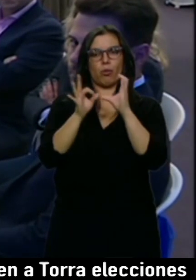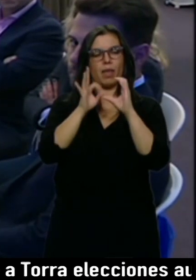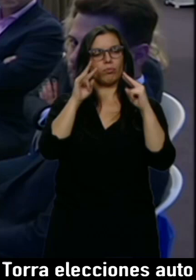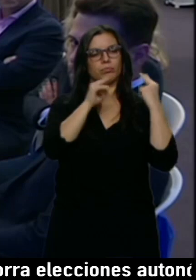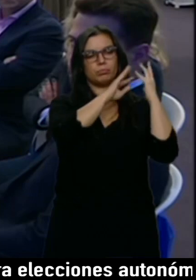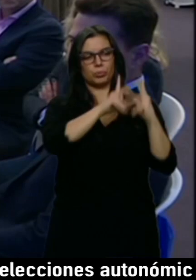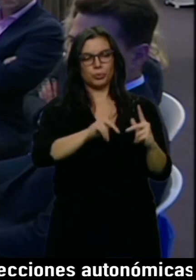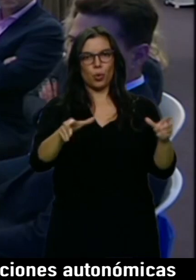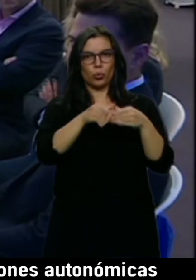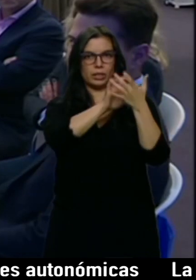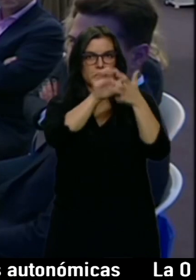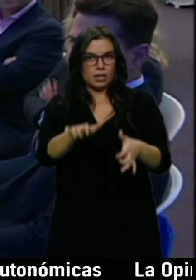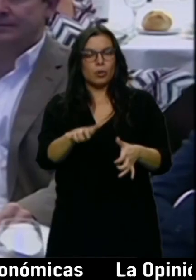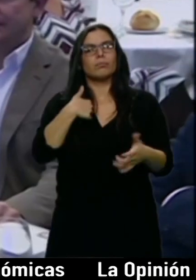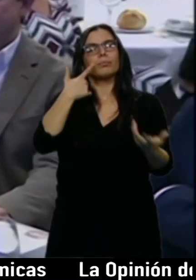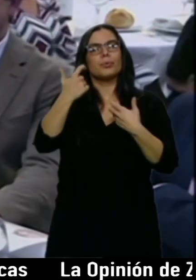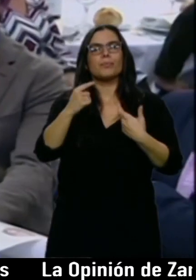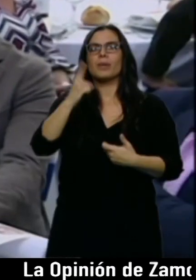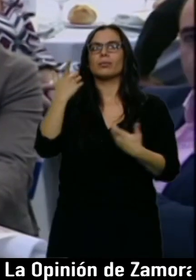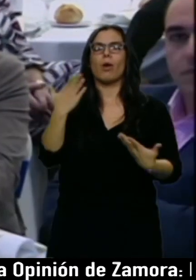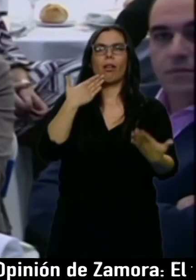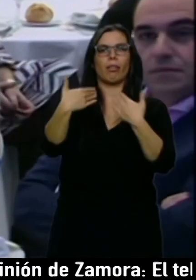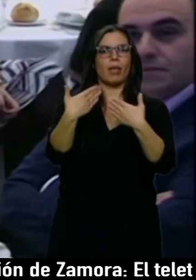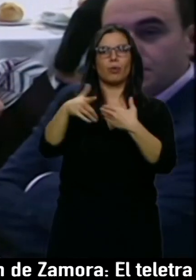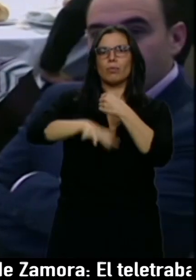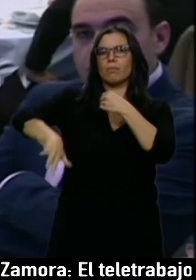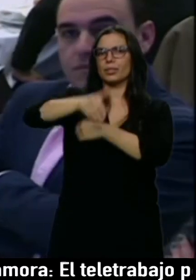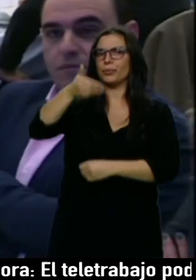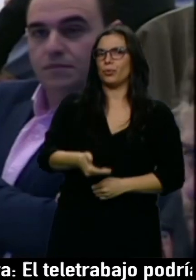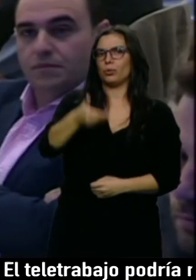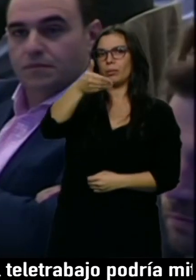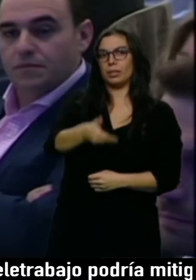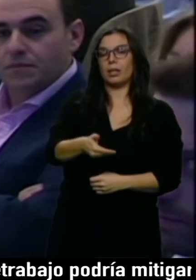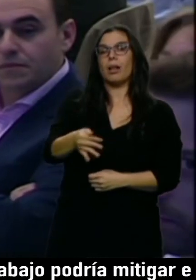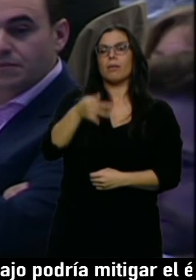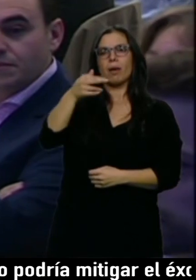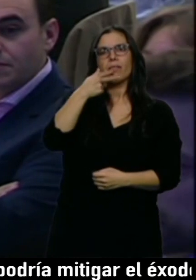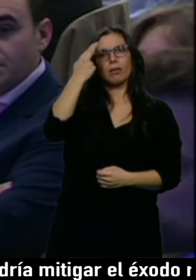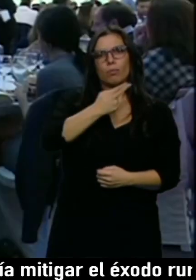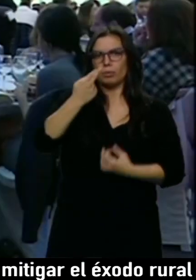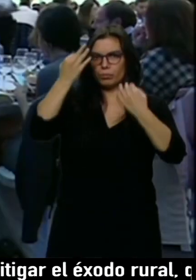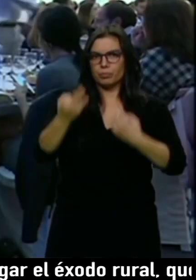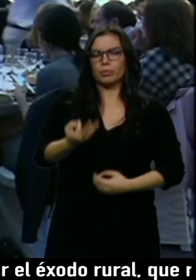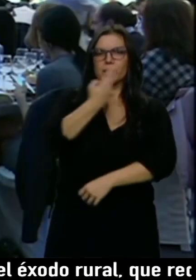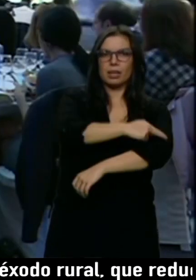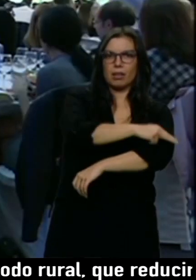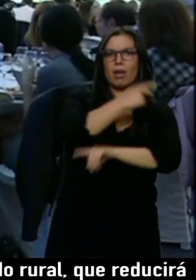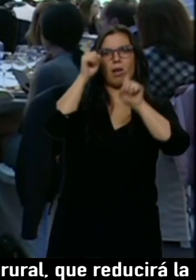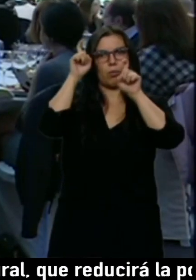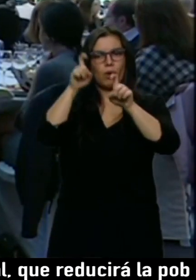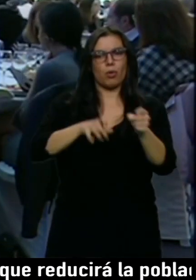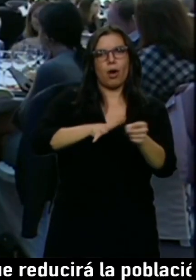León, destacando el diálogo como base fundamental y manifestó su compromiso con la sanidad y la educación en el mundo